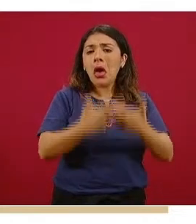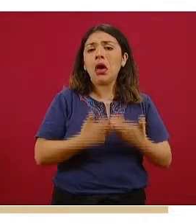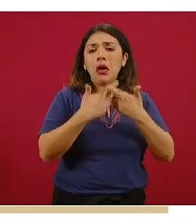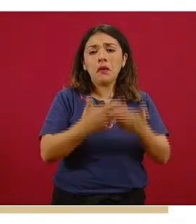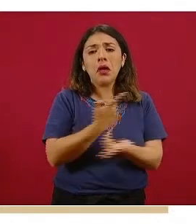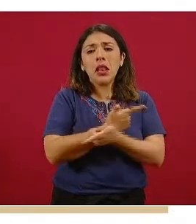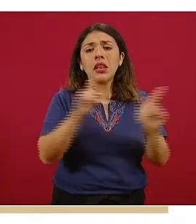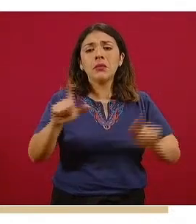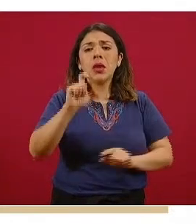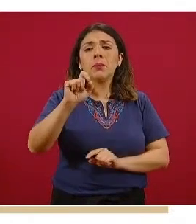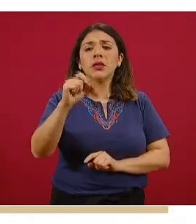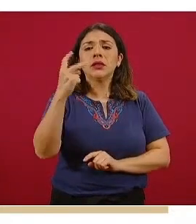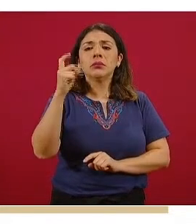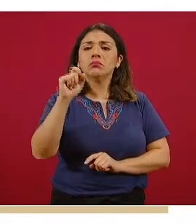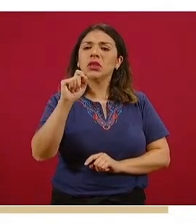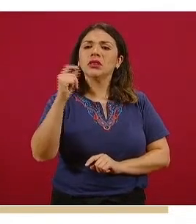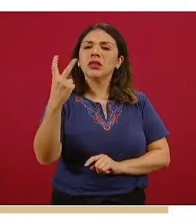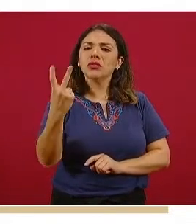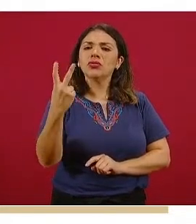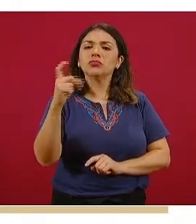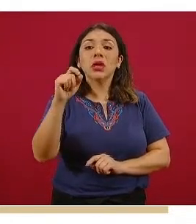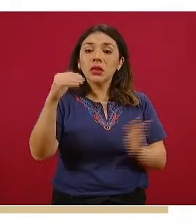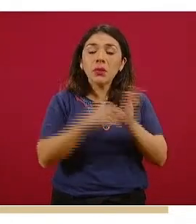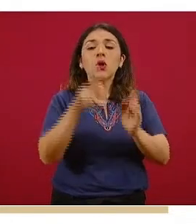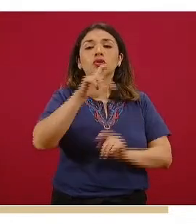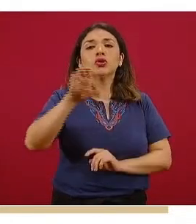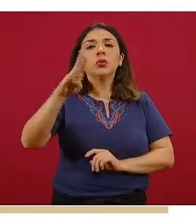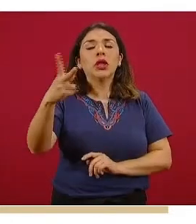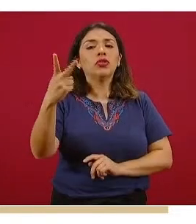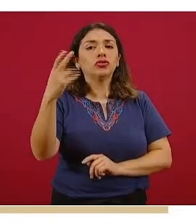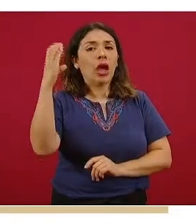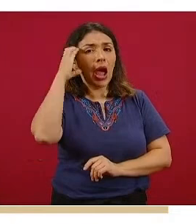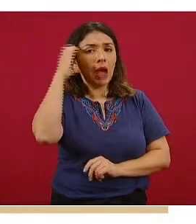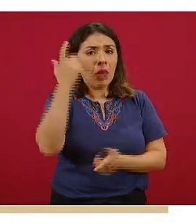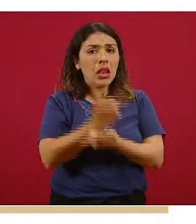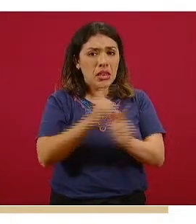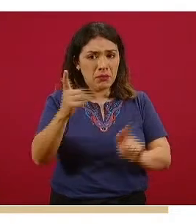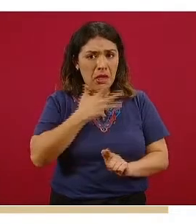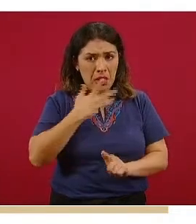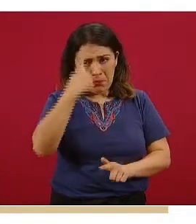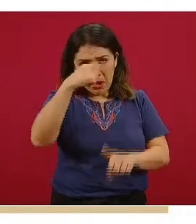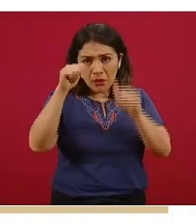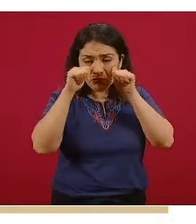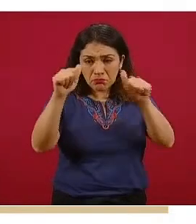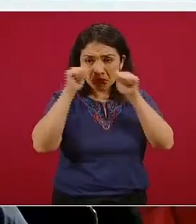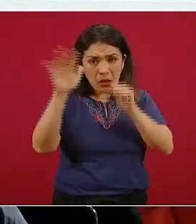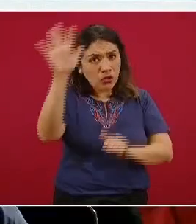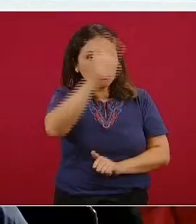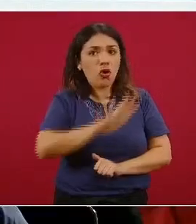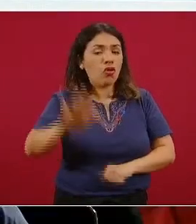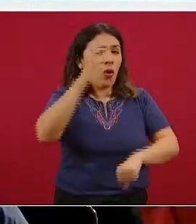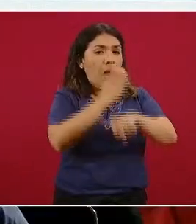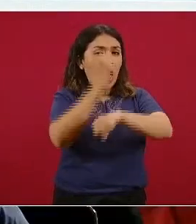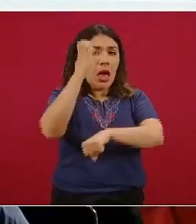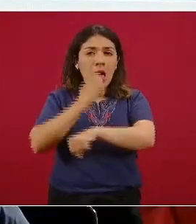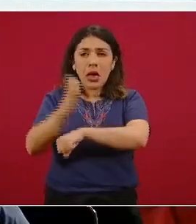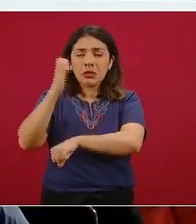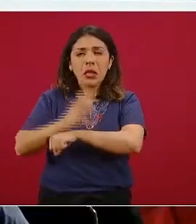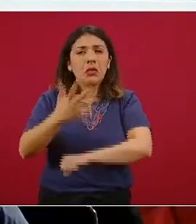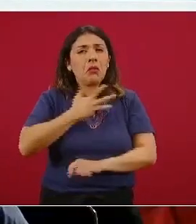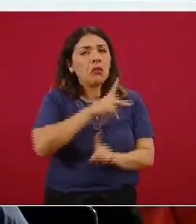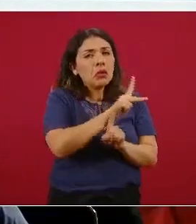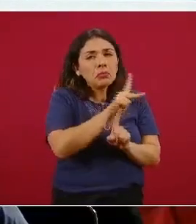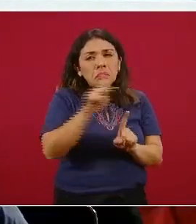camas disponibles y amplia disponibilidad de estas camas prácticamente en todas las entidades federativas, más de la mitad al menos en